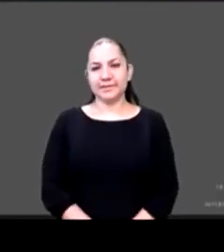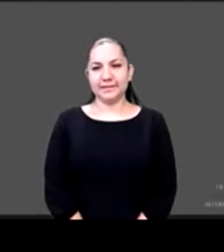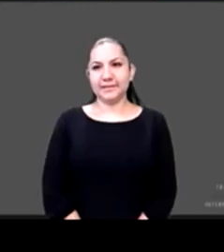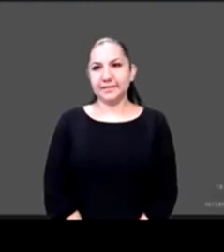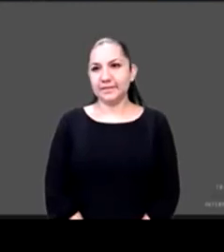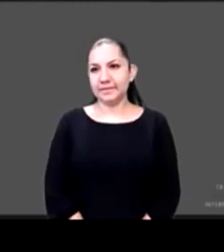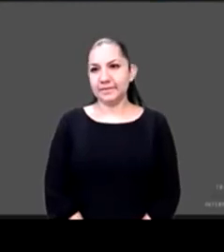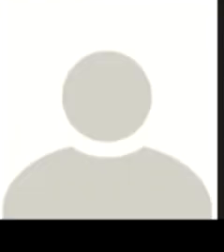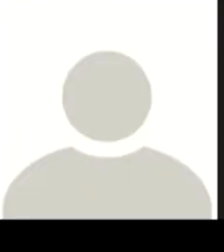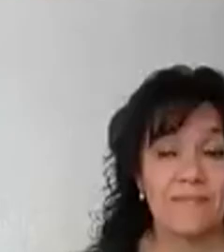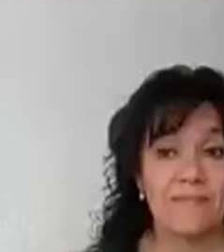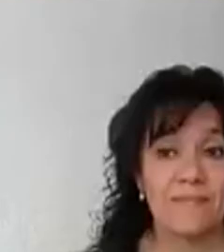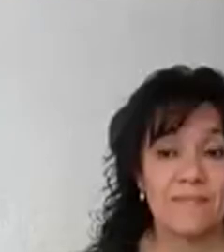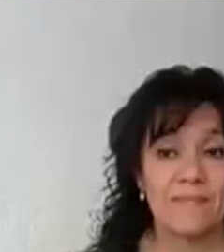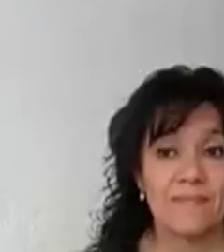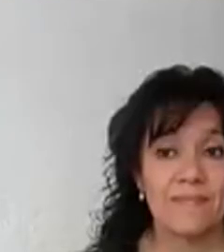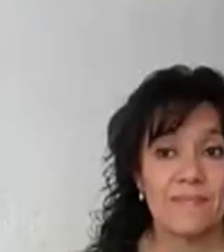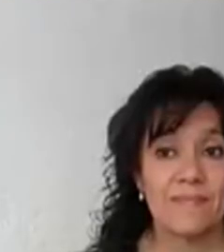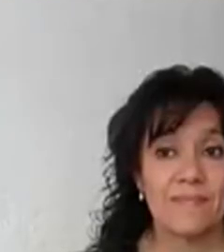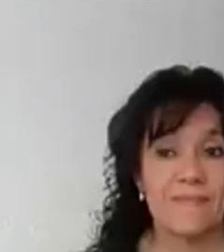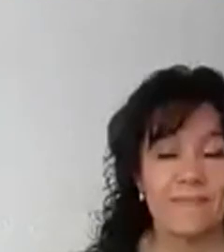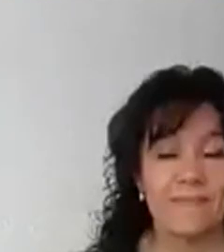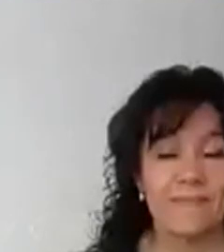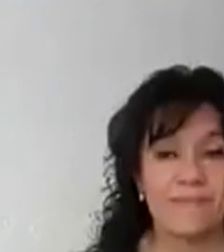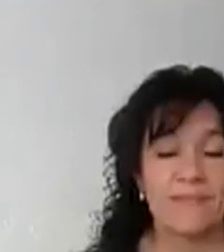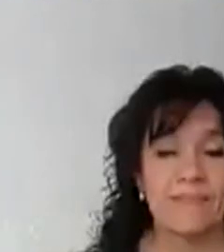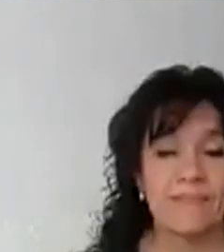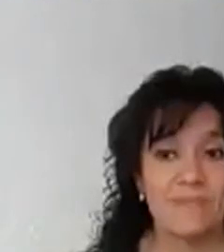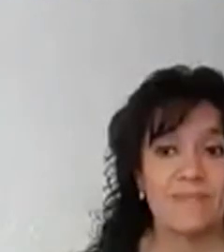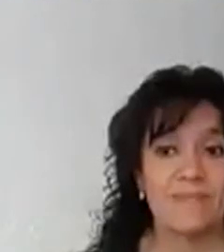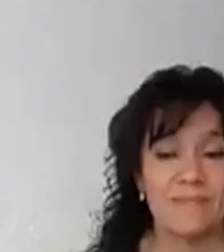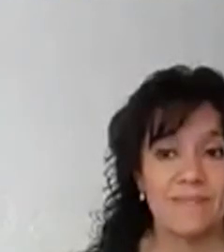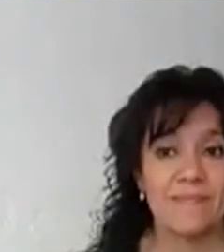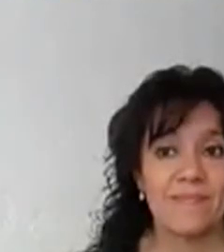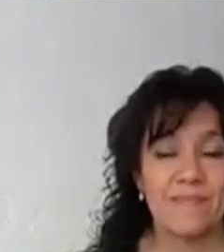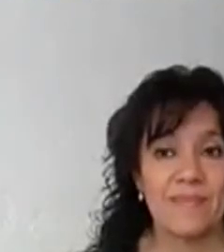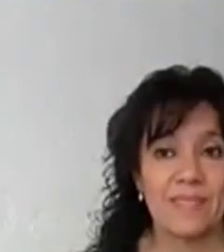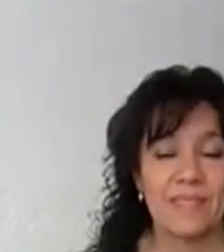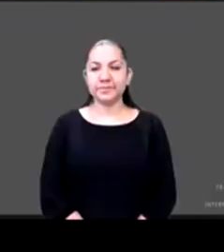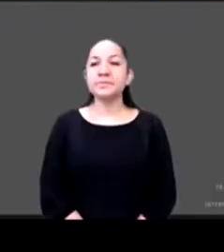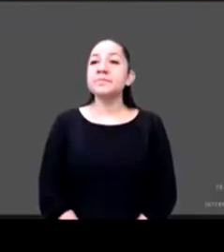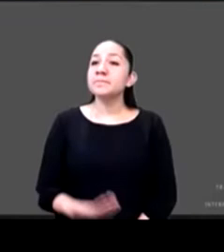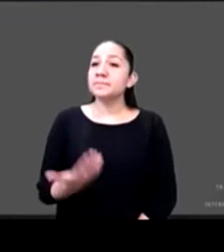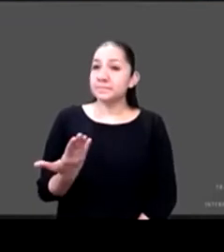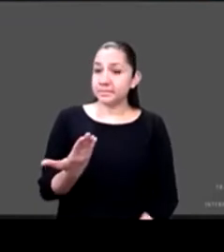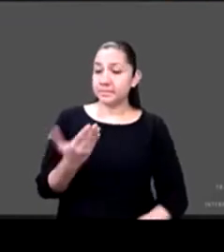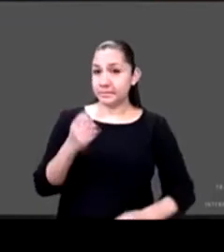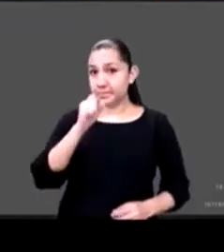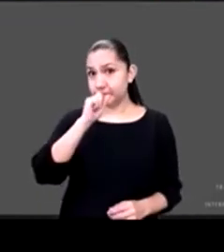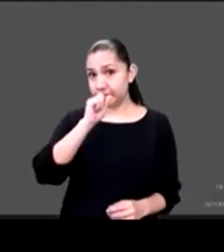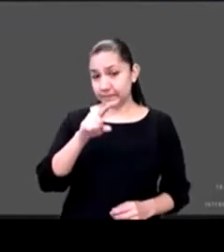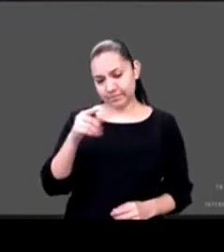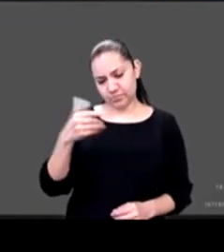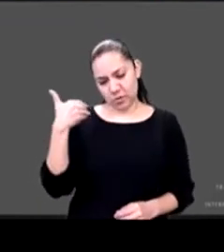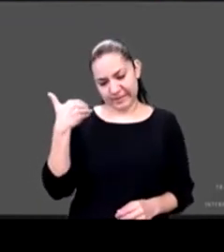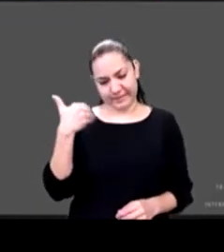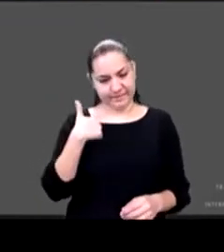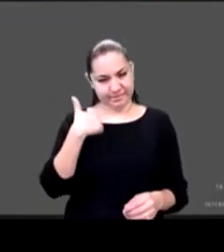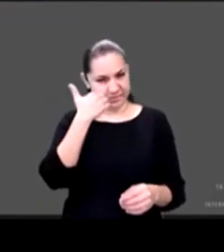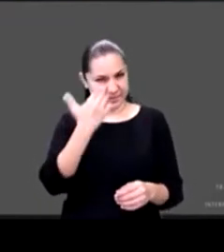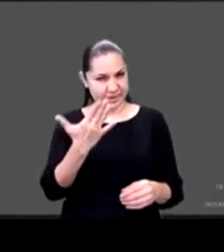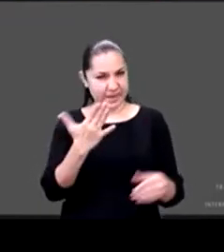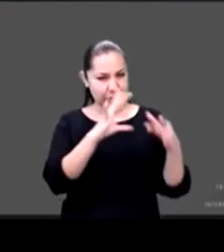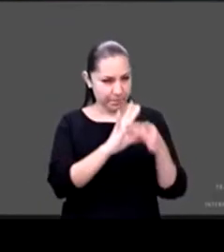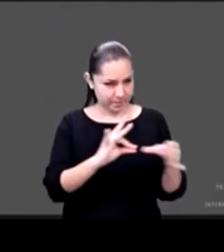Vale. Sí, no, como he enfatizado también, tenemos responsabilidad como